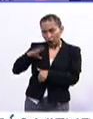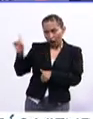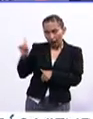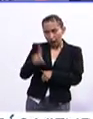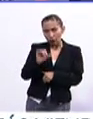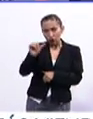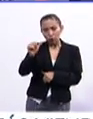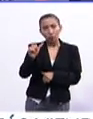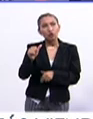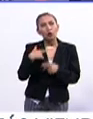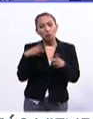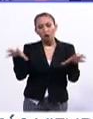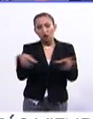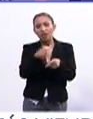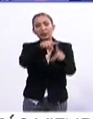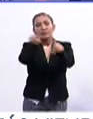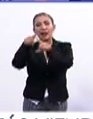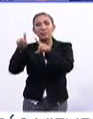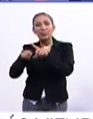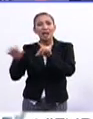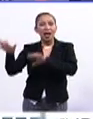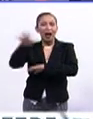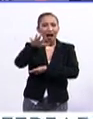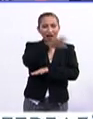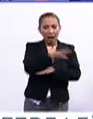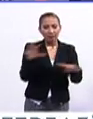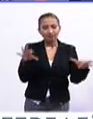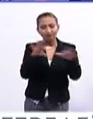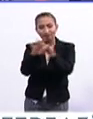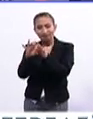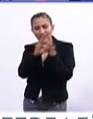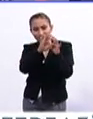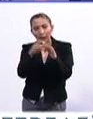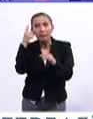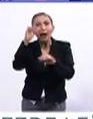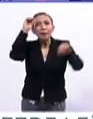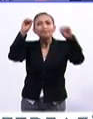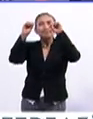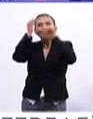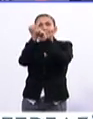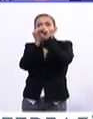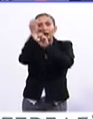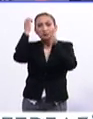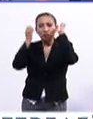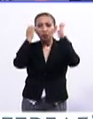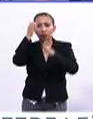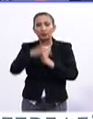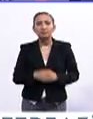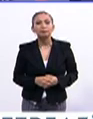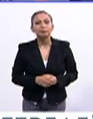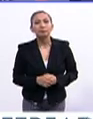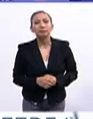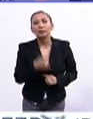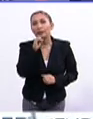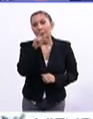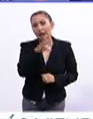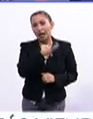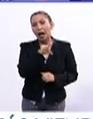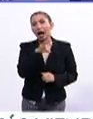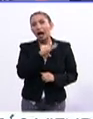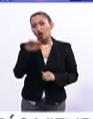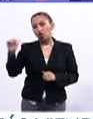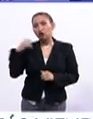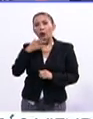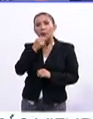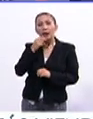también. Entonces somos como de distintas disciplinas que nos mezclamos en el ejercicio curatorial de esta exposición. También estamos trabajando con